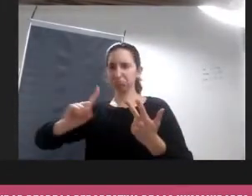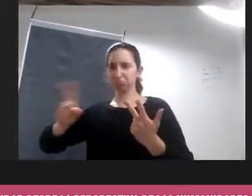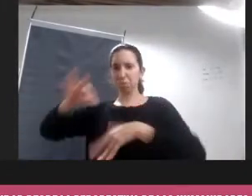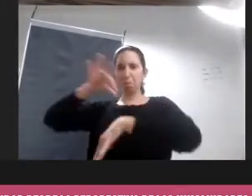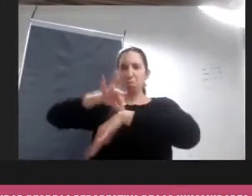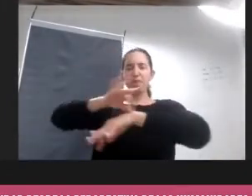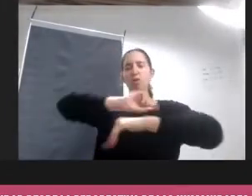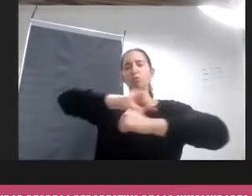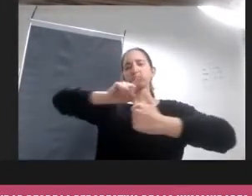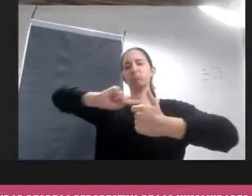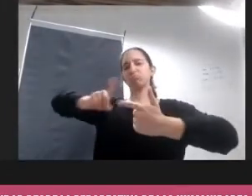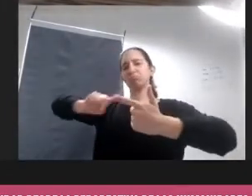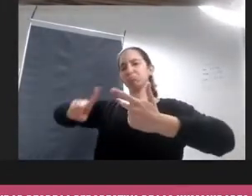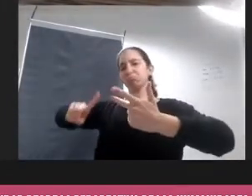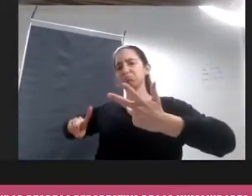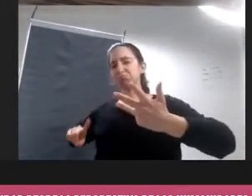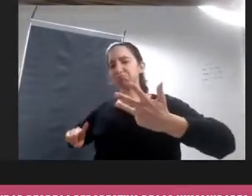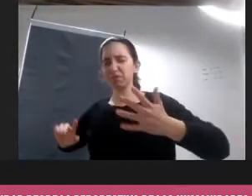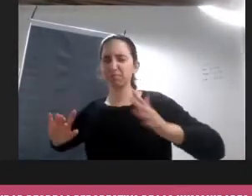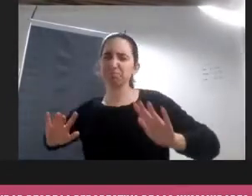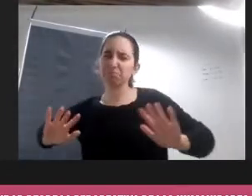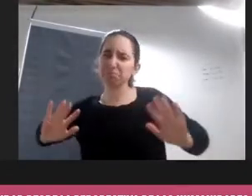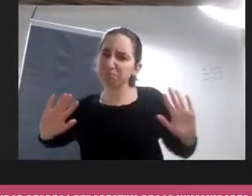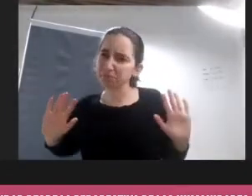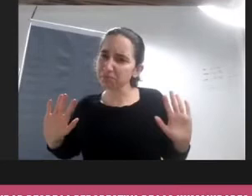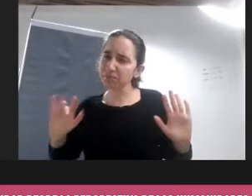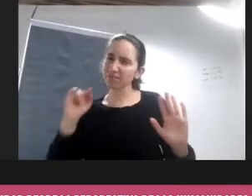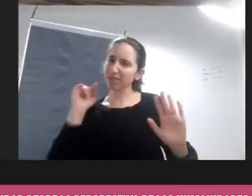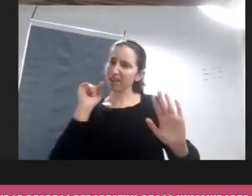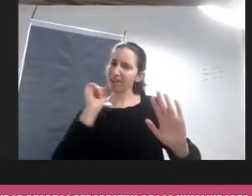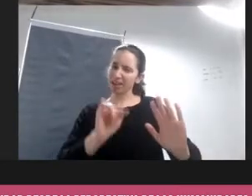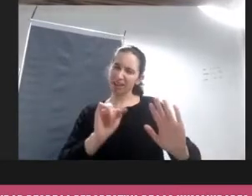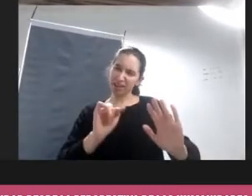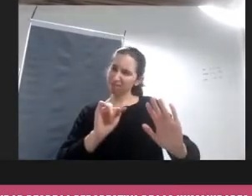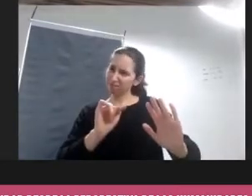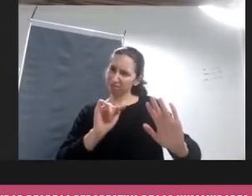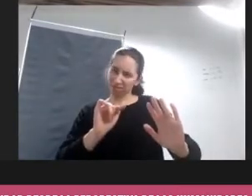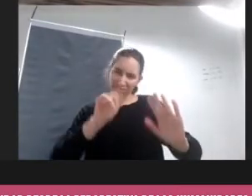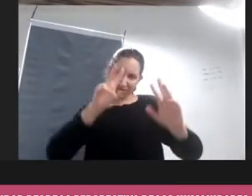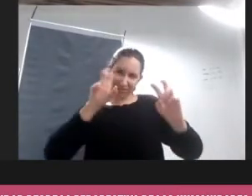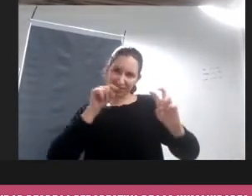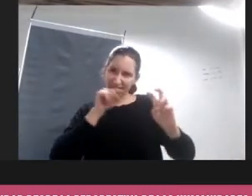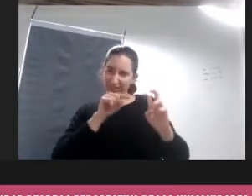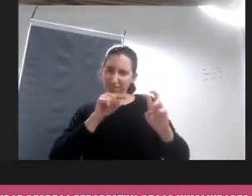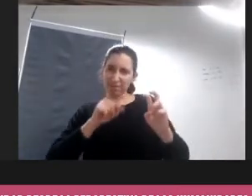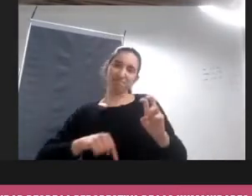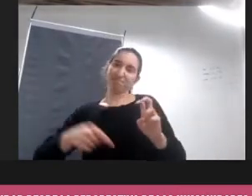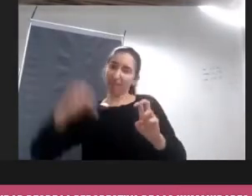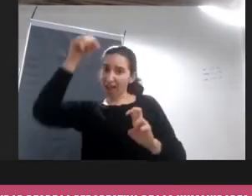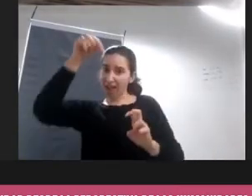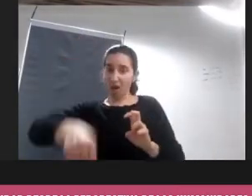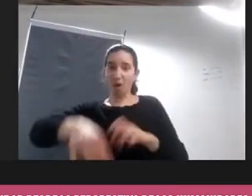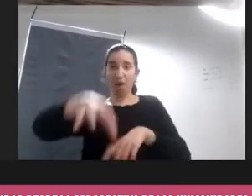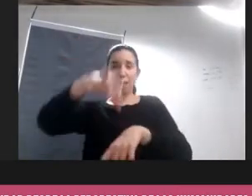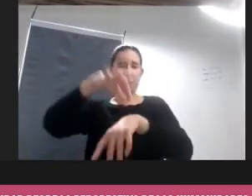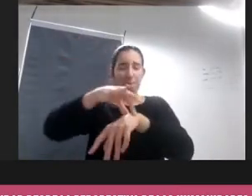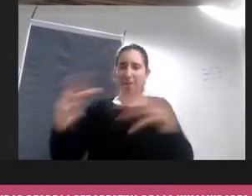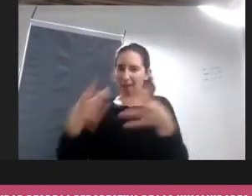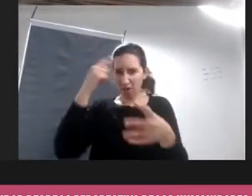creen que debe ser de una manera determinada, es un concepto que fue revisado inclusive dentro de la misma medicina por